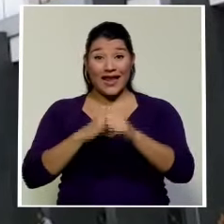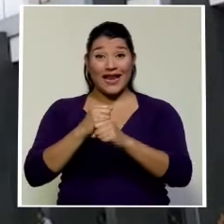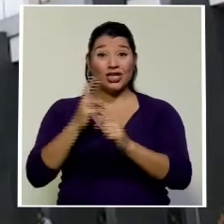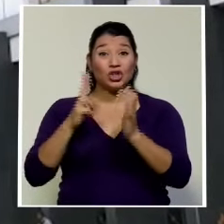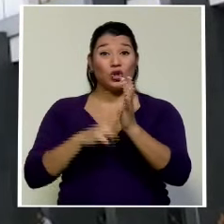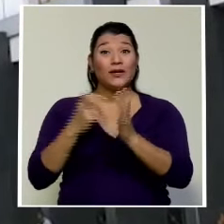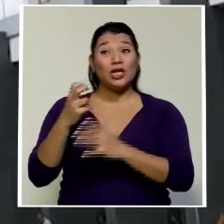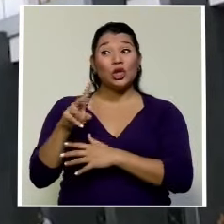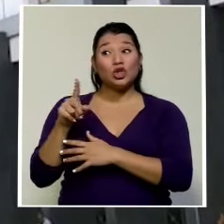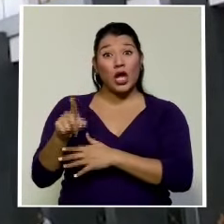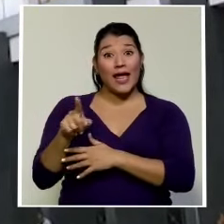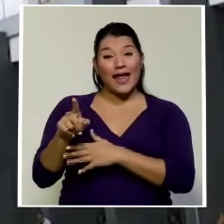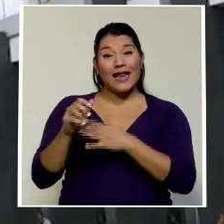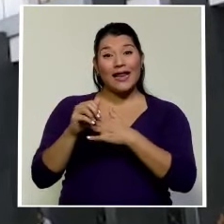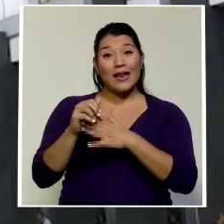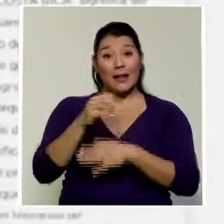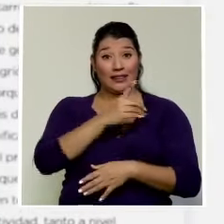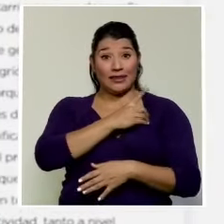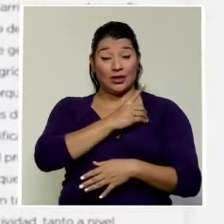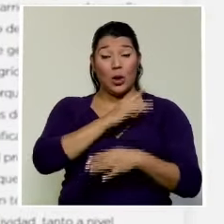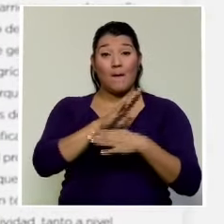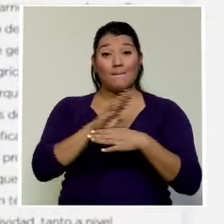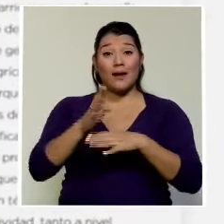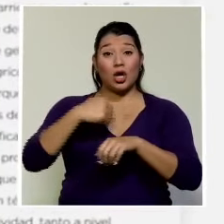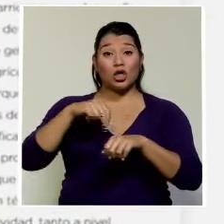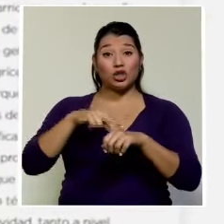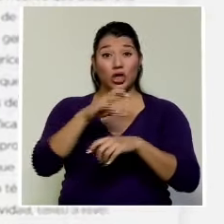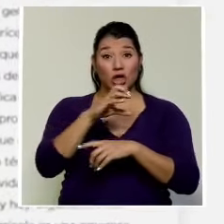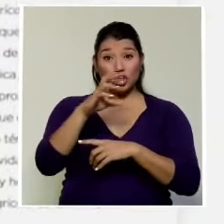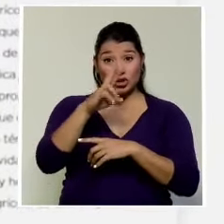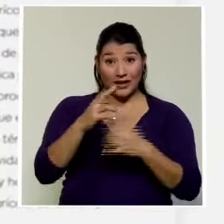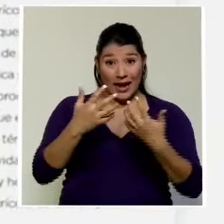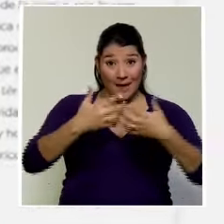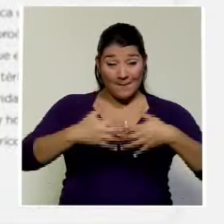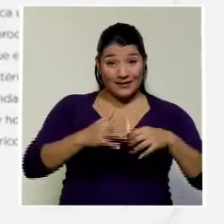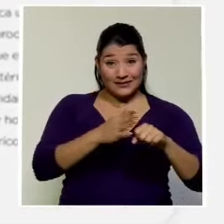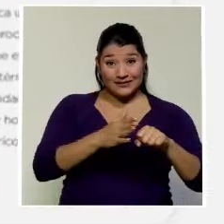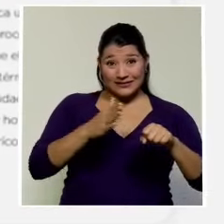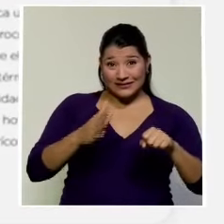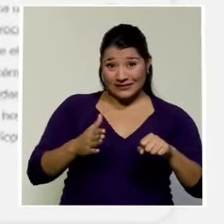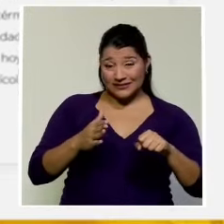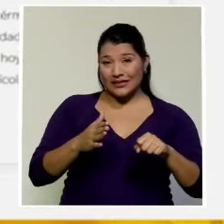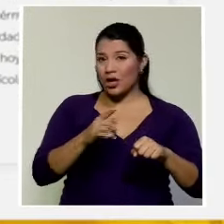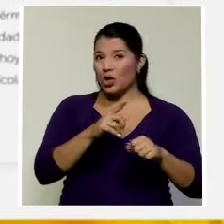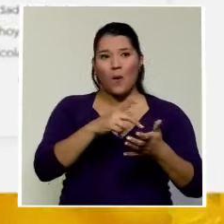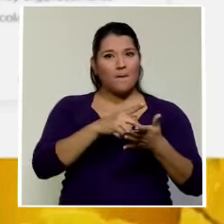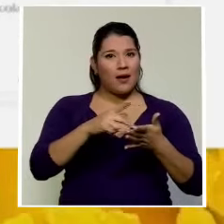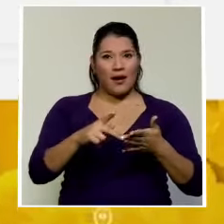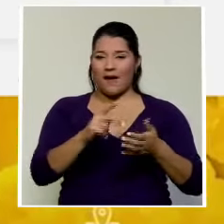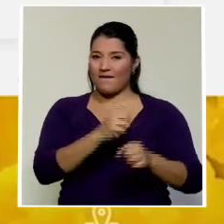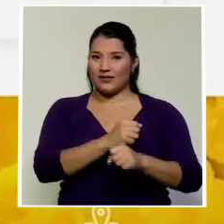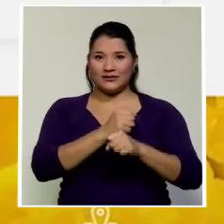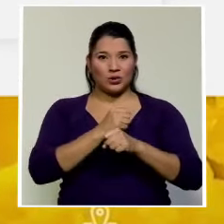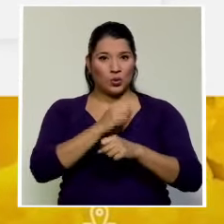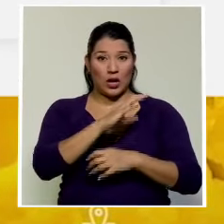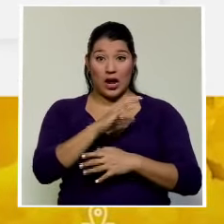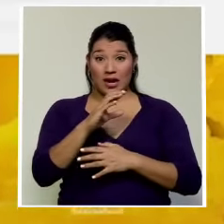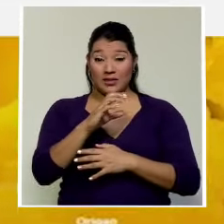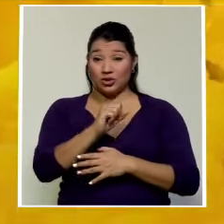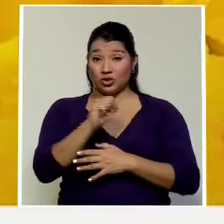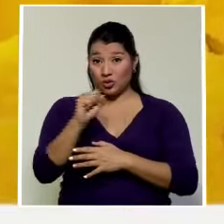el Banco Nacional de Costa Rica, la Piñera Upala Agrícola entró en morosidad con la Caja Costarricense de Seguro